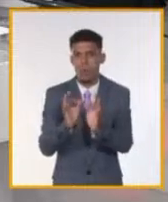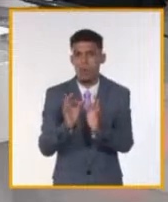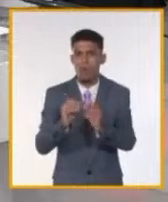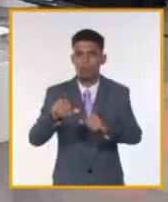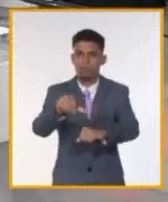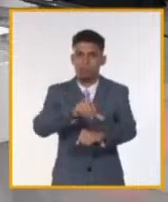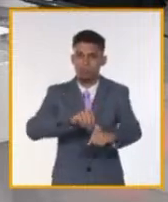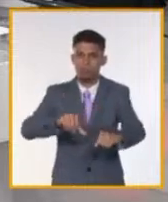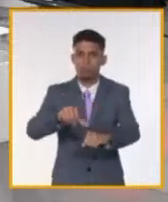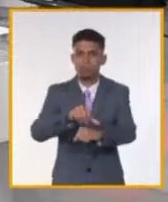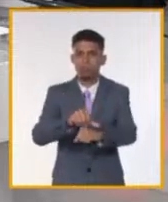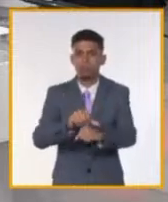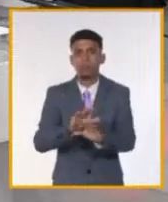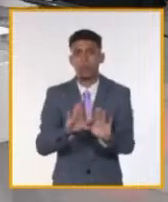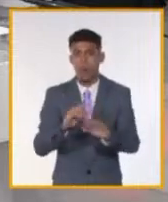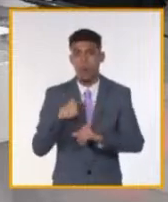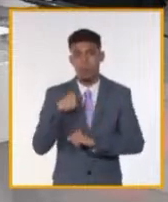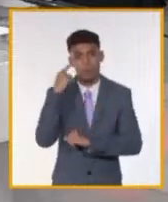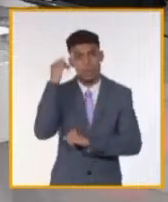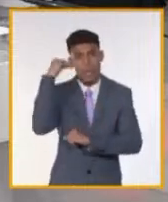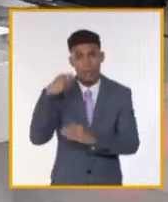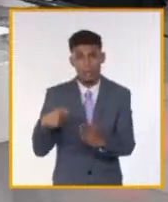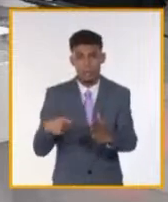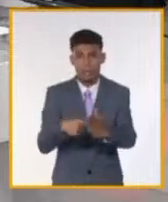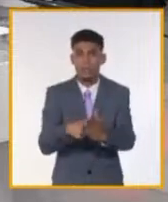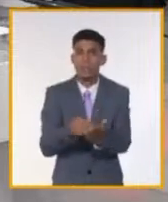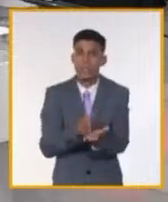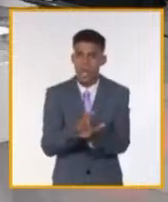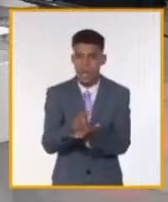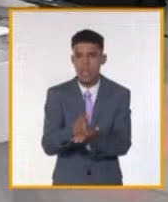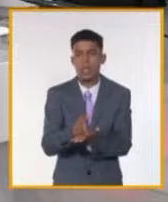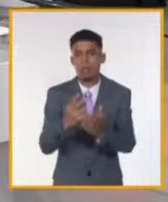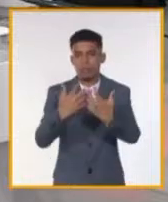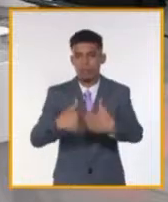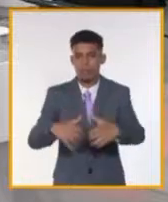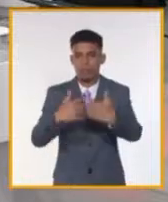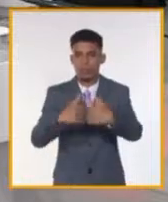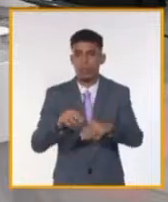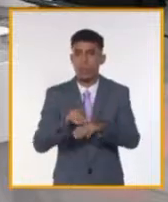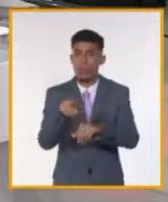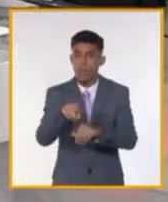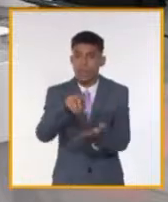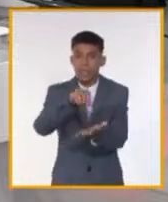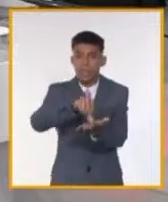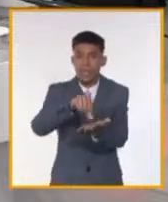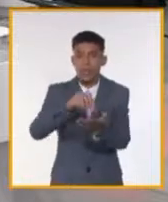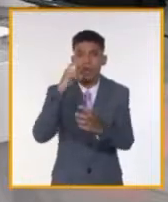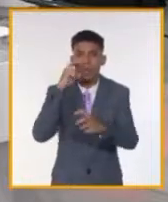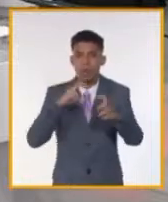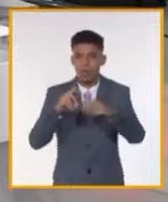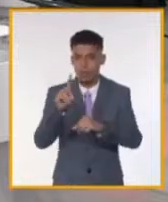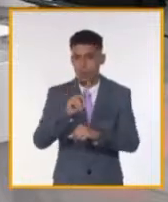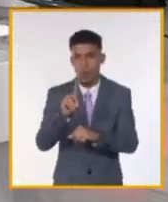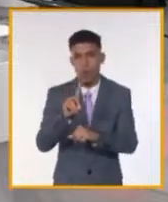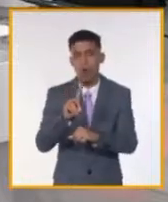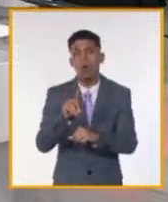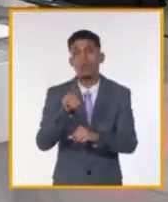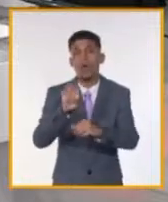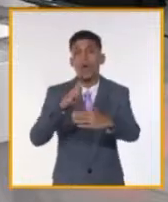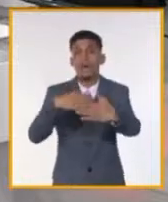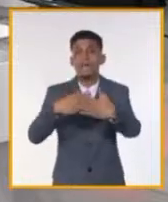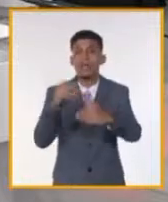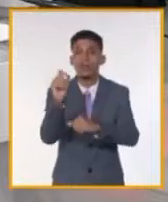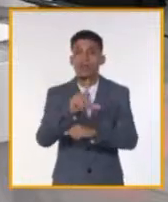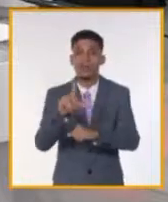el financiamiento para poder seguir desarrollándolo, porque ya no son un centro de investigación presupuestado, son una empresa. Somos una empresa estatal socialista desde el